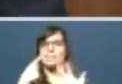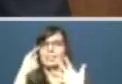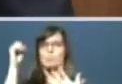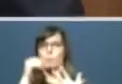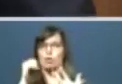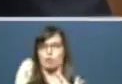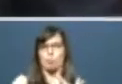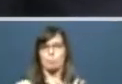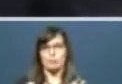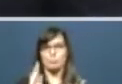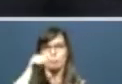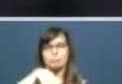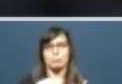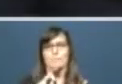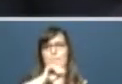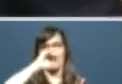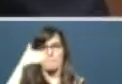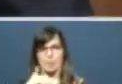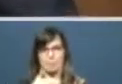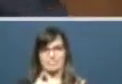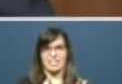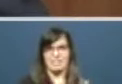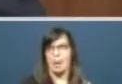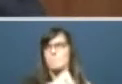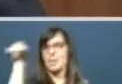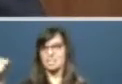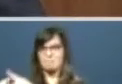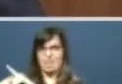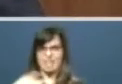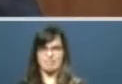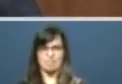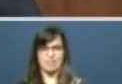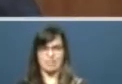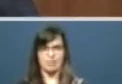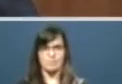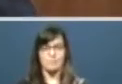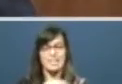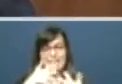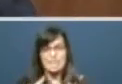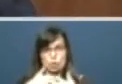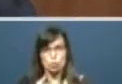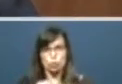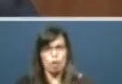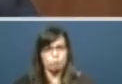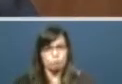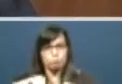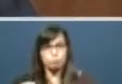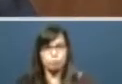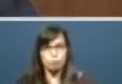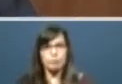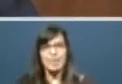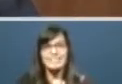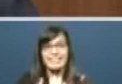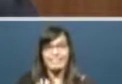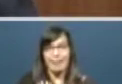bruto 4.3 puntos más que la media nacional fortalecer la industria tiene un considerable efecto tractor sobre el